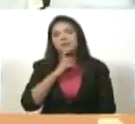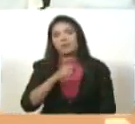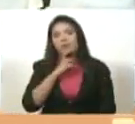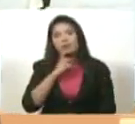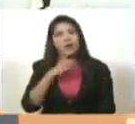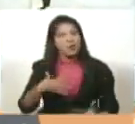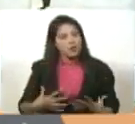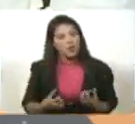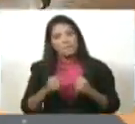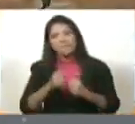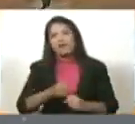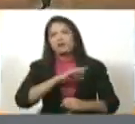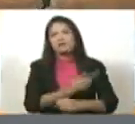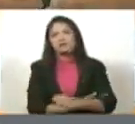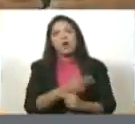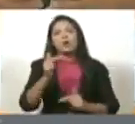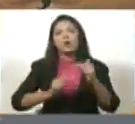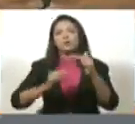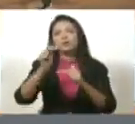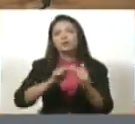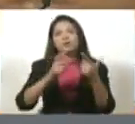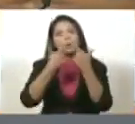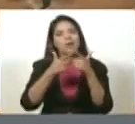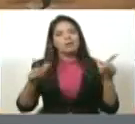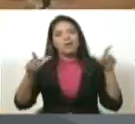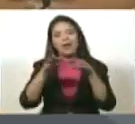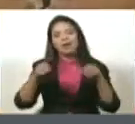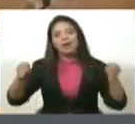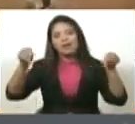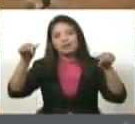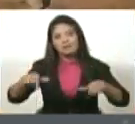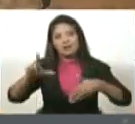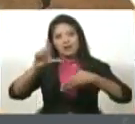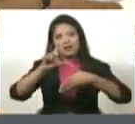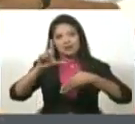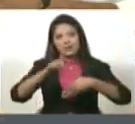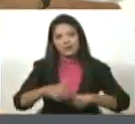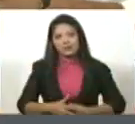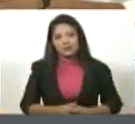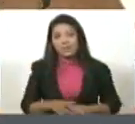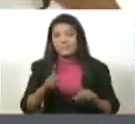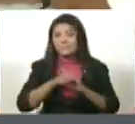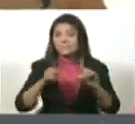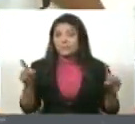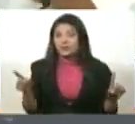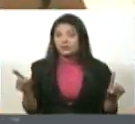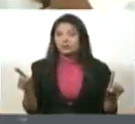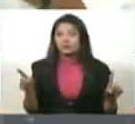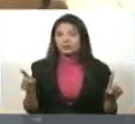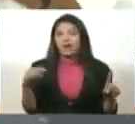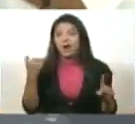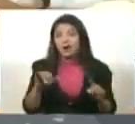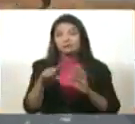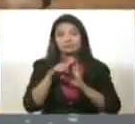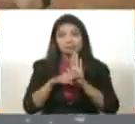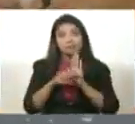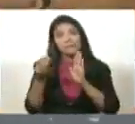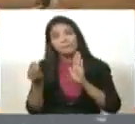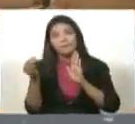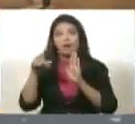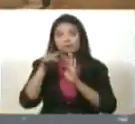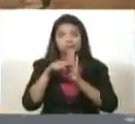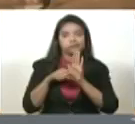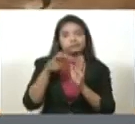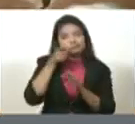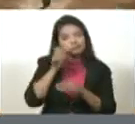con valentía construyó la libertad de la tierra latinoamericana. Sin embargo, se han tomado medidas adicionales de